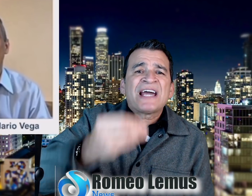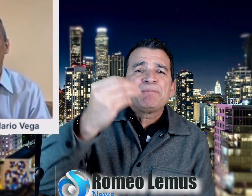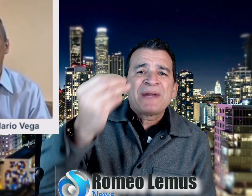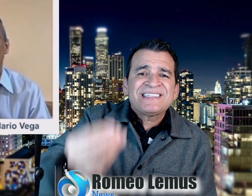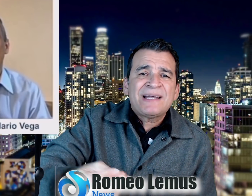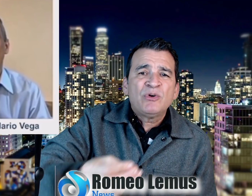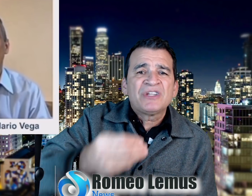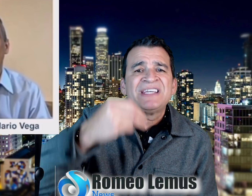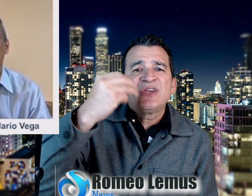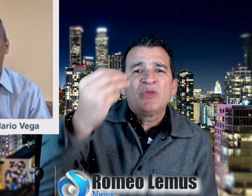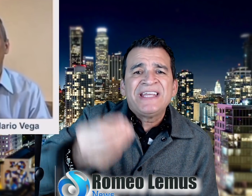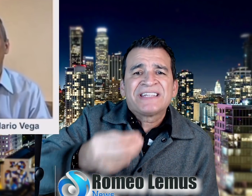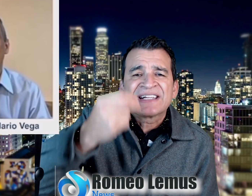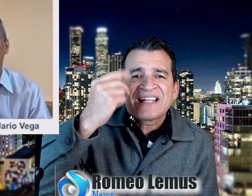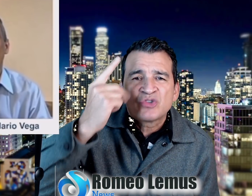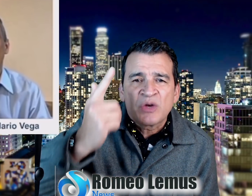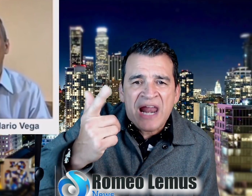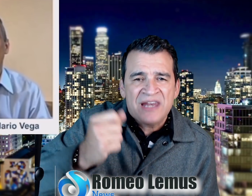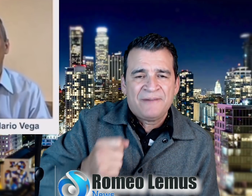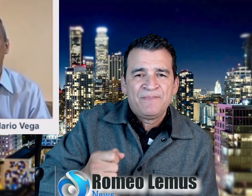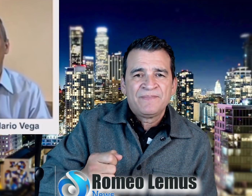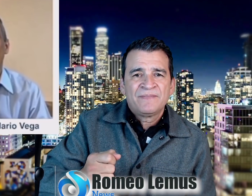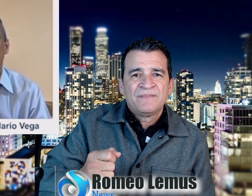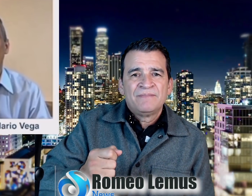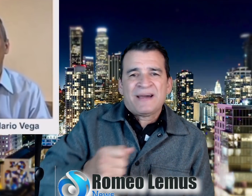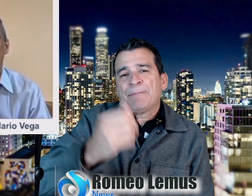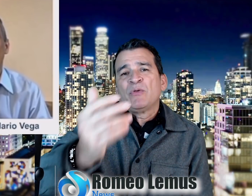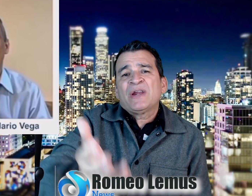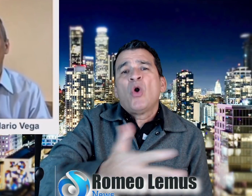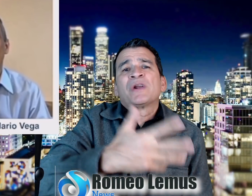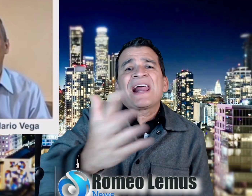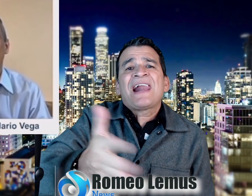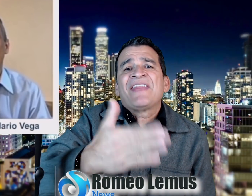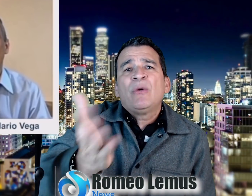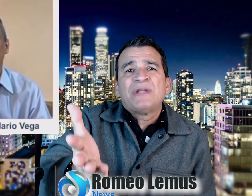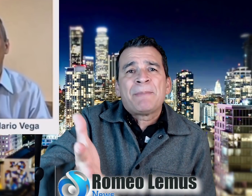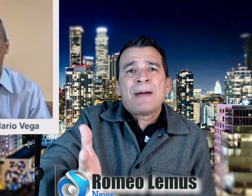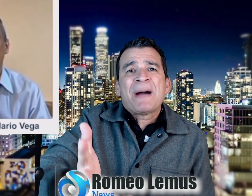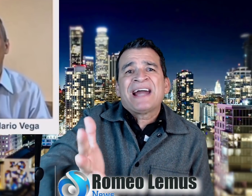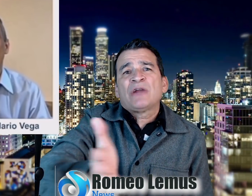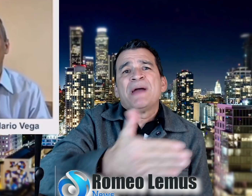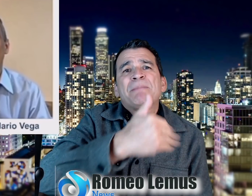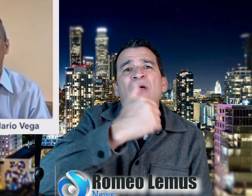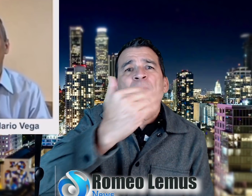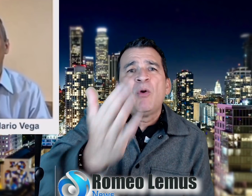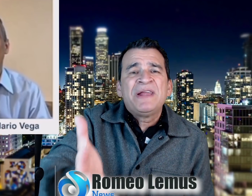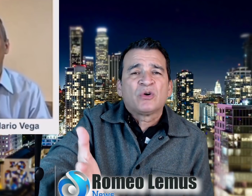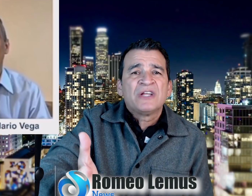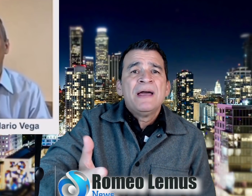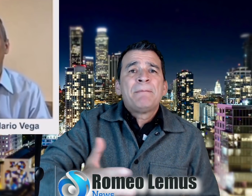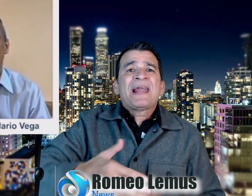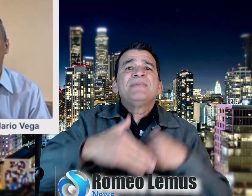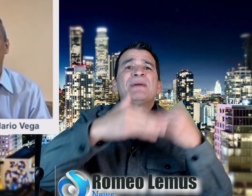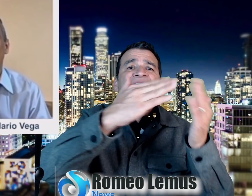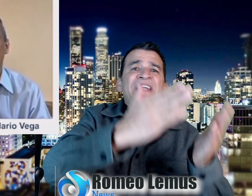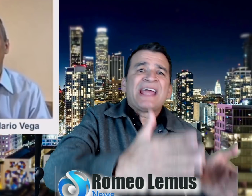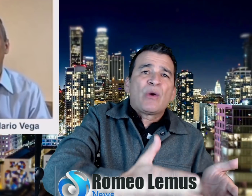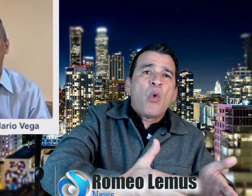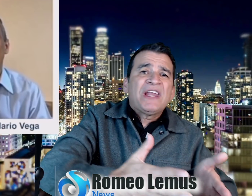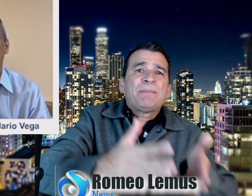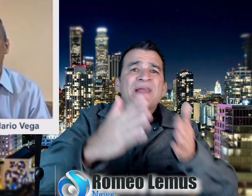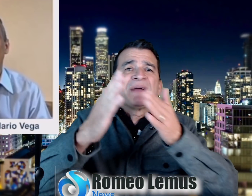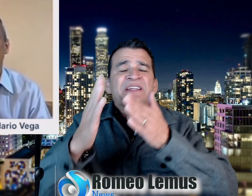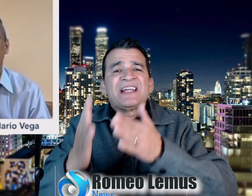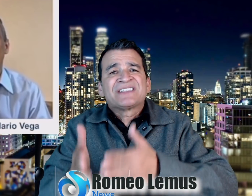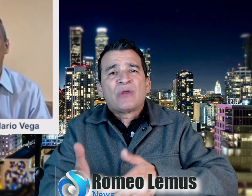que buscar préstamos y ayuda internacional para poder honrar la deuda para pagarle a los empleados públicos para invertir en